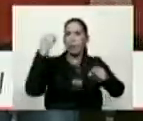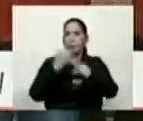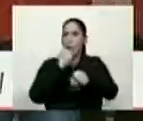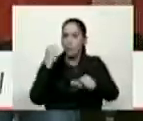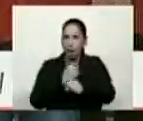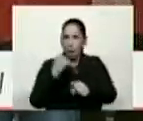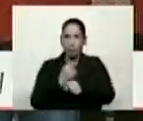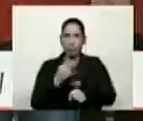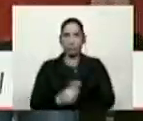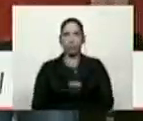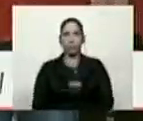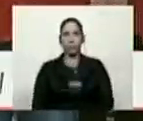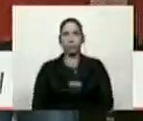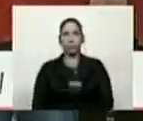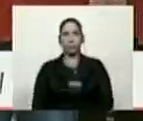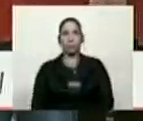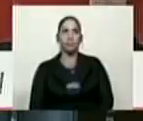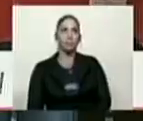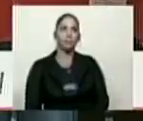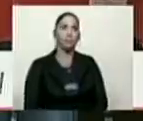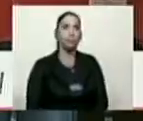trabajar.